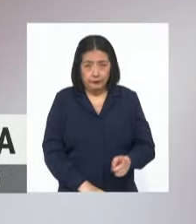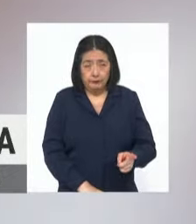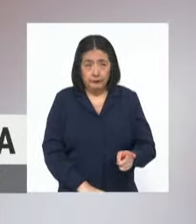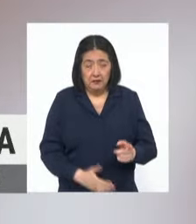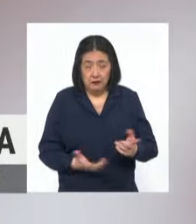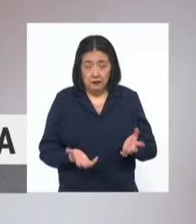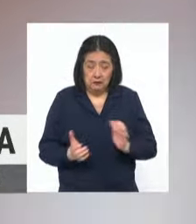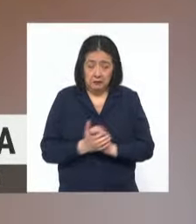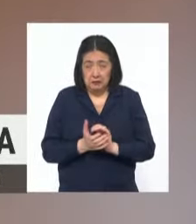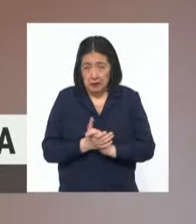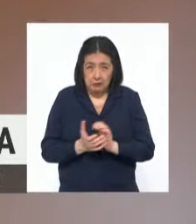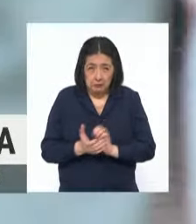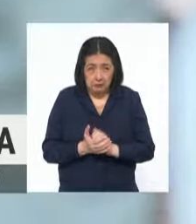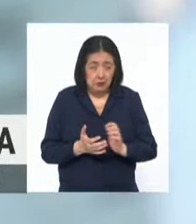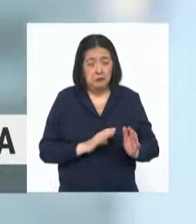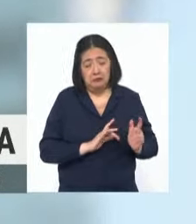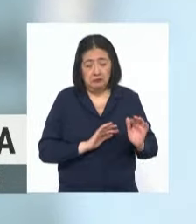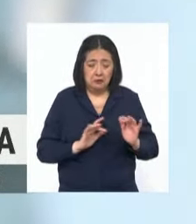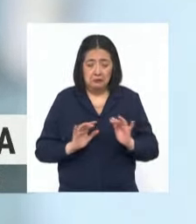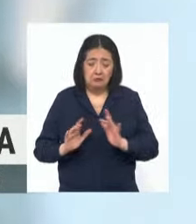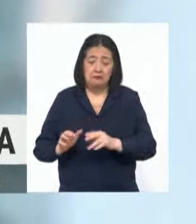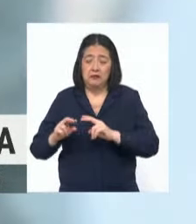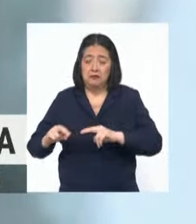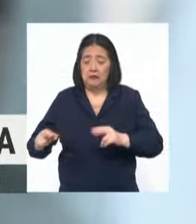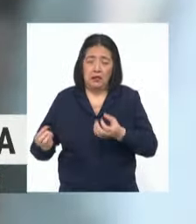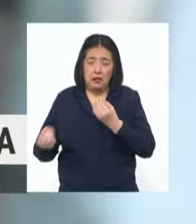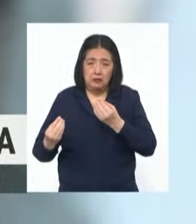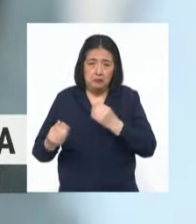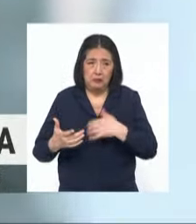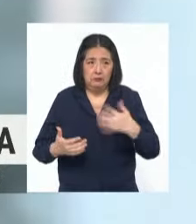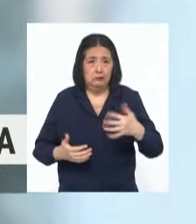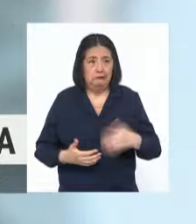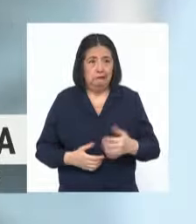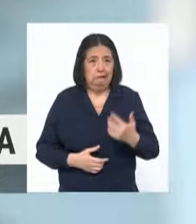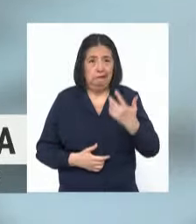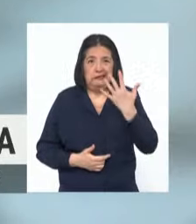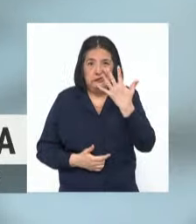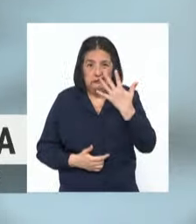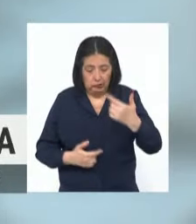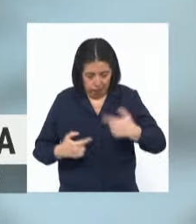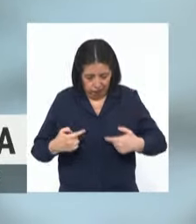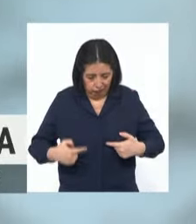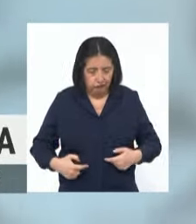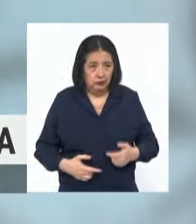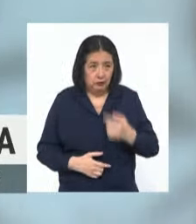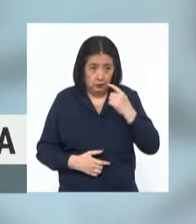con unos amigos, pero terminó con más de 5 impactos de bala en el cuerpo. Tendido en el suelo, este